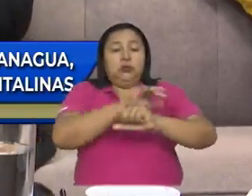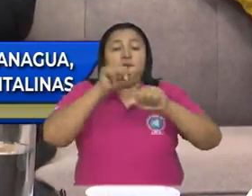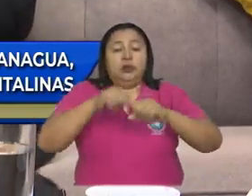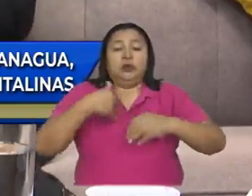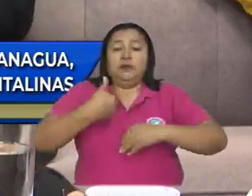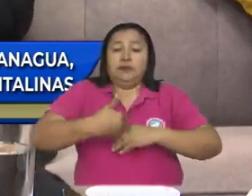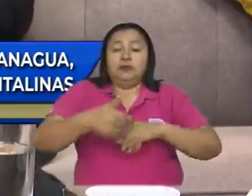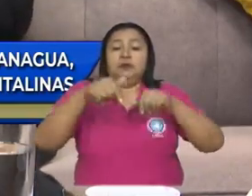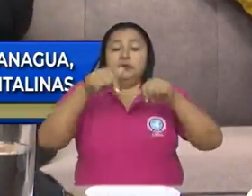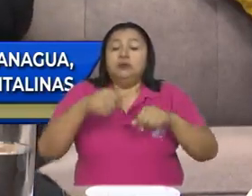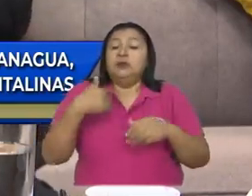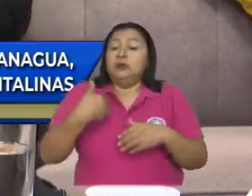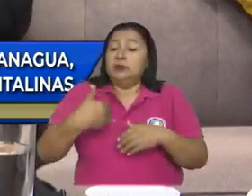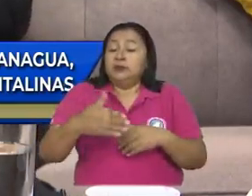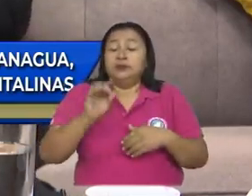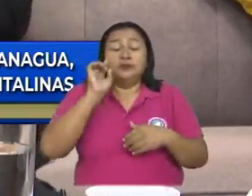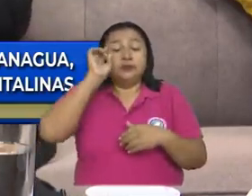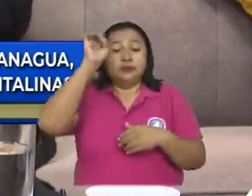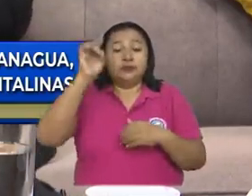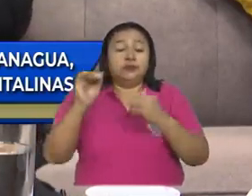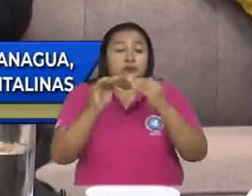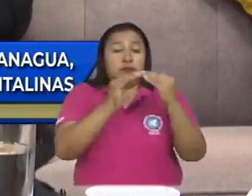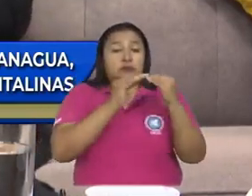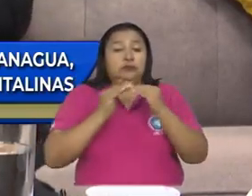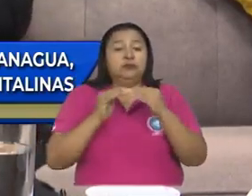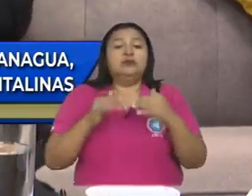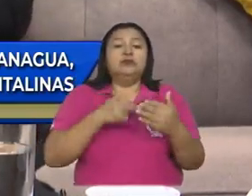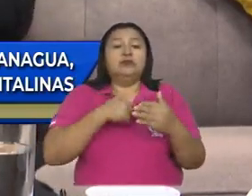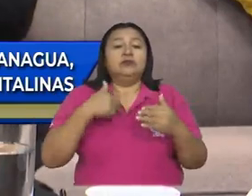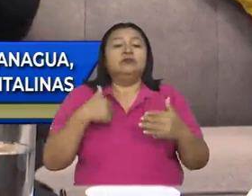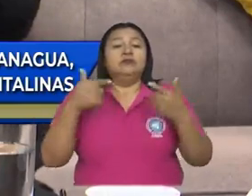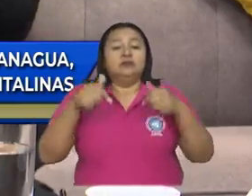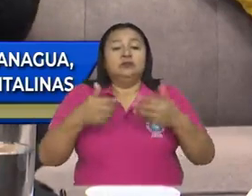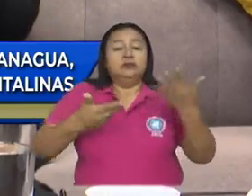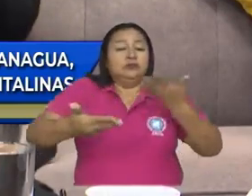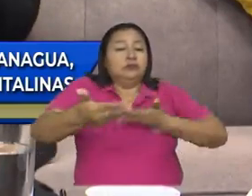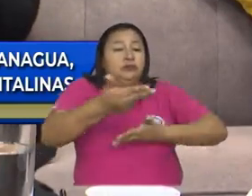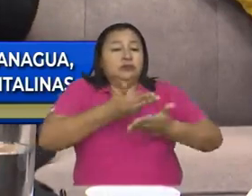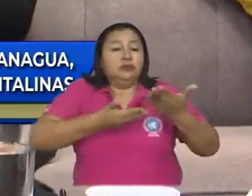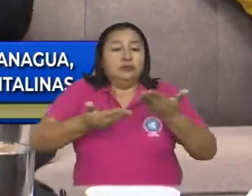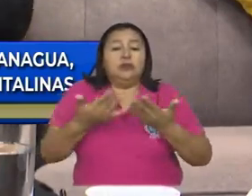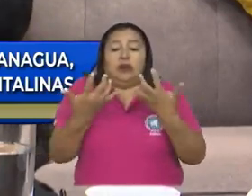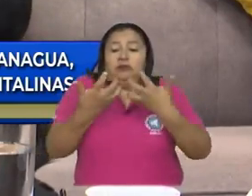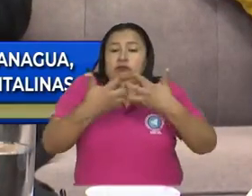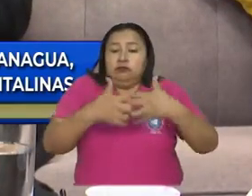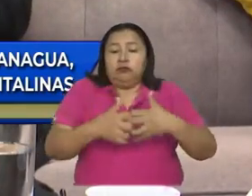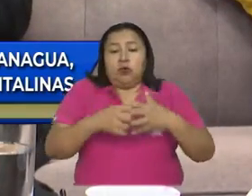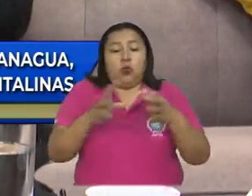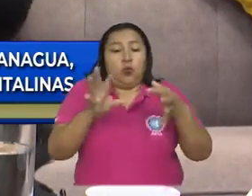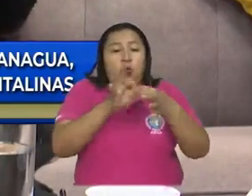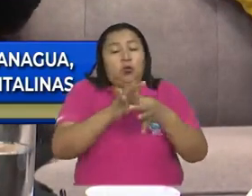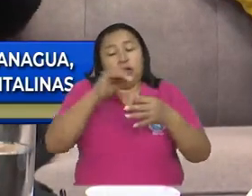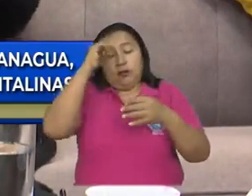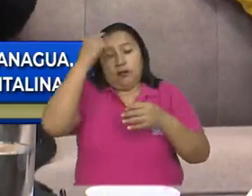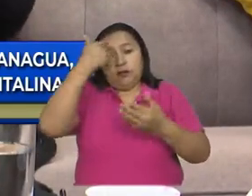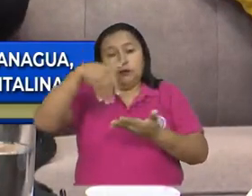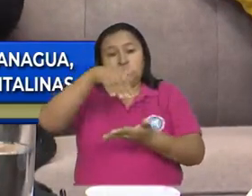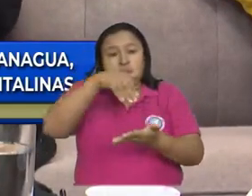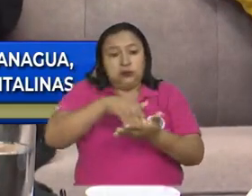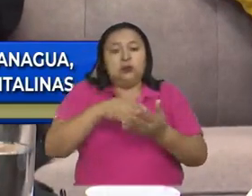porque parte de ese desarrollo de nuestra ciudad ha sido también compartido y articulado con el gobierno central a través